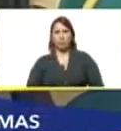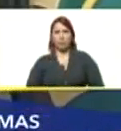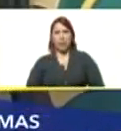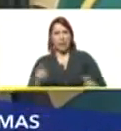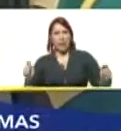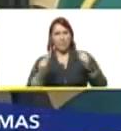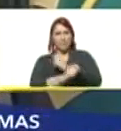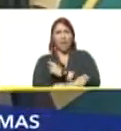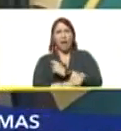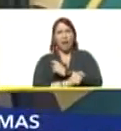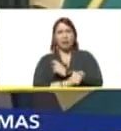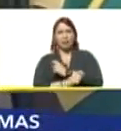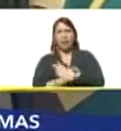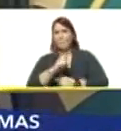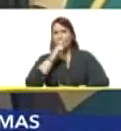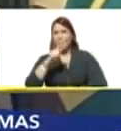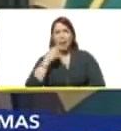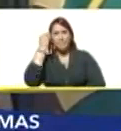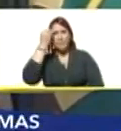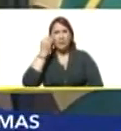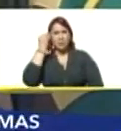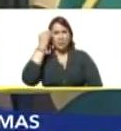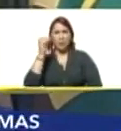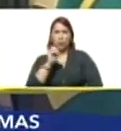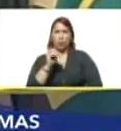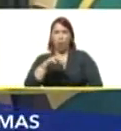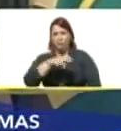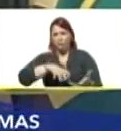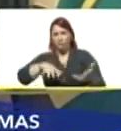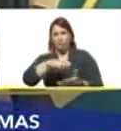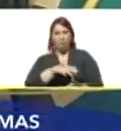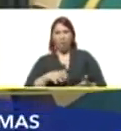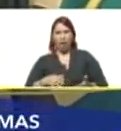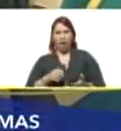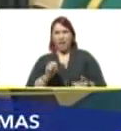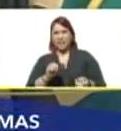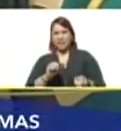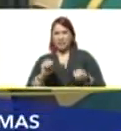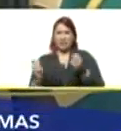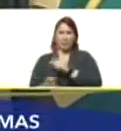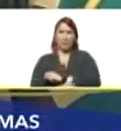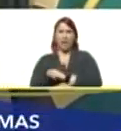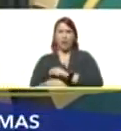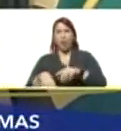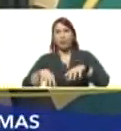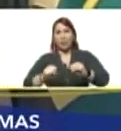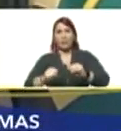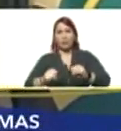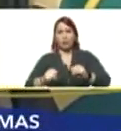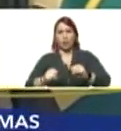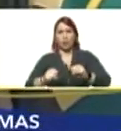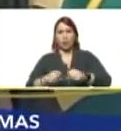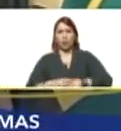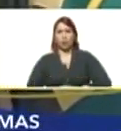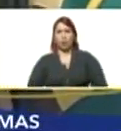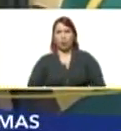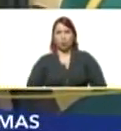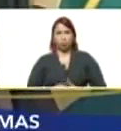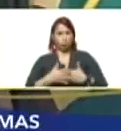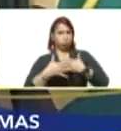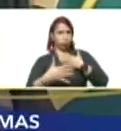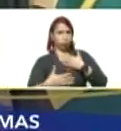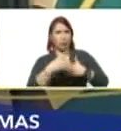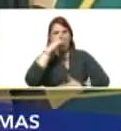tragedia a que lo han llevado las intervenciones imperialistas durante décadas y siglos.